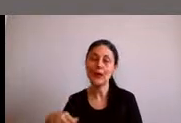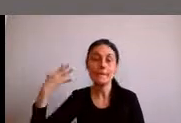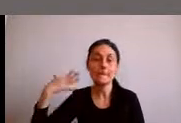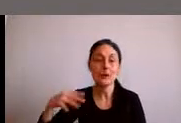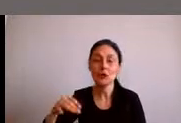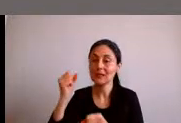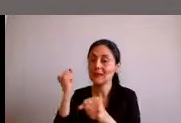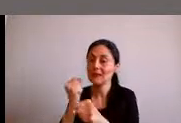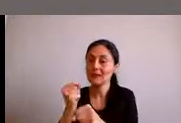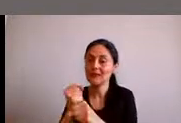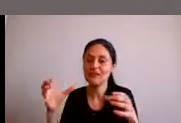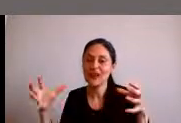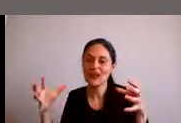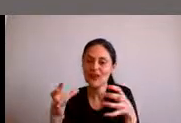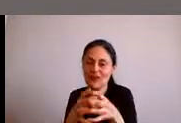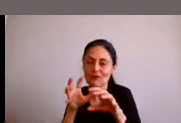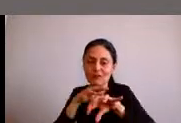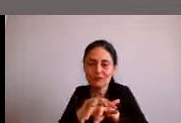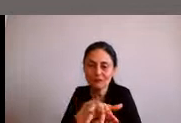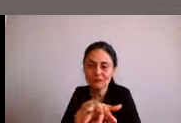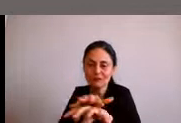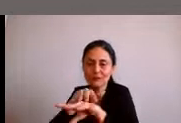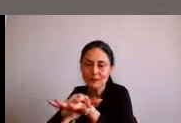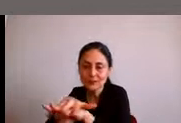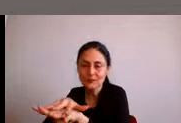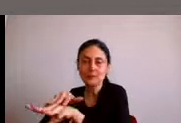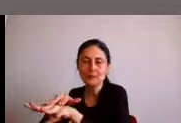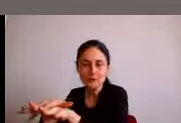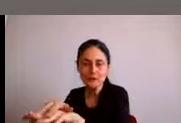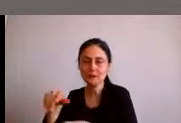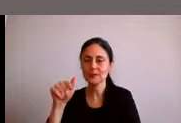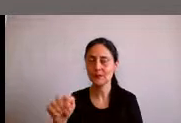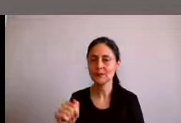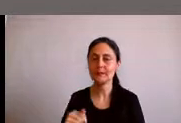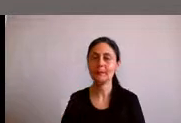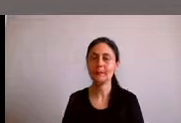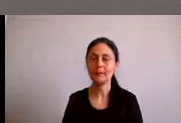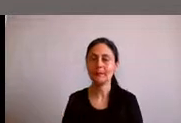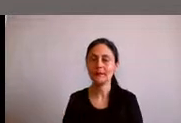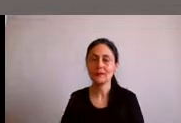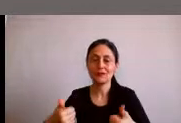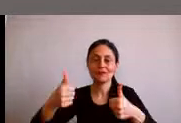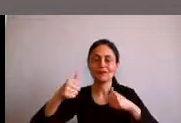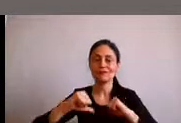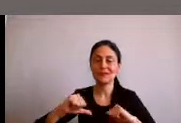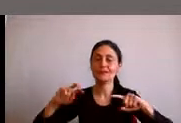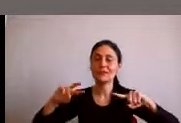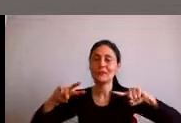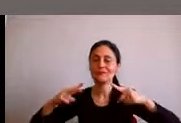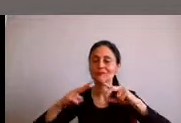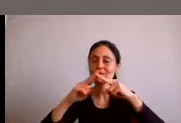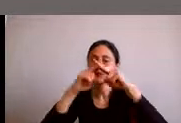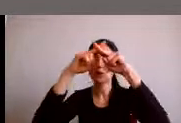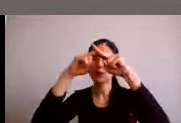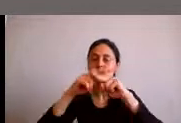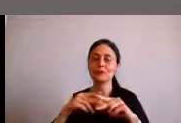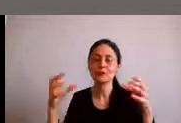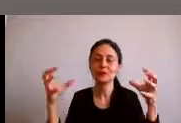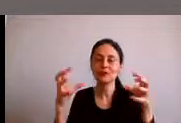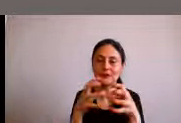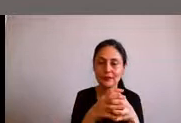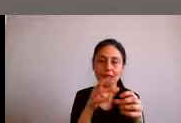esta imagen, yo creo que ese es un desafío todavía que está en construcción, que está en proceso, de cómo los trabajos en equipo,